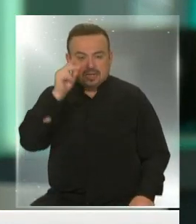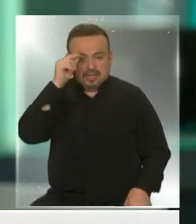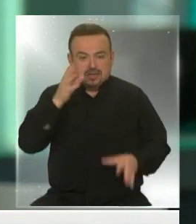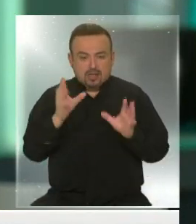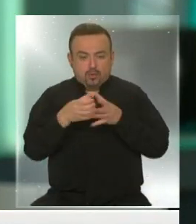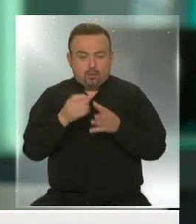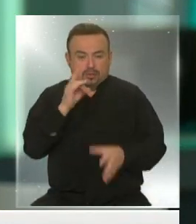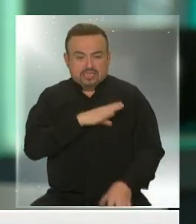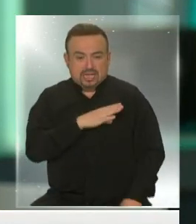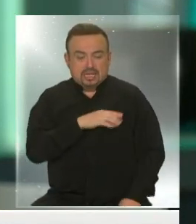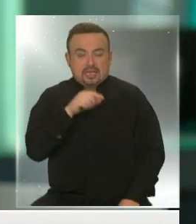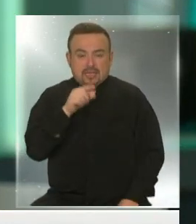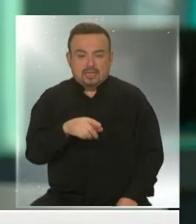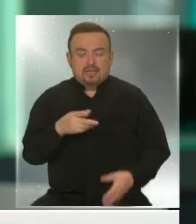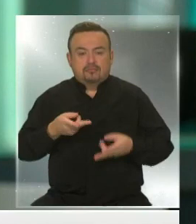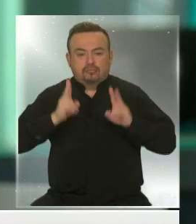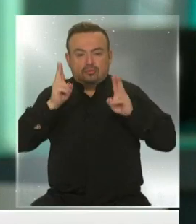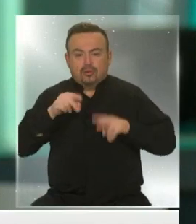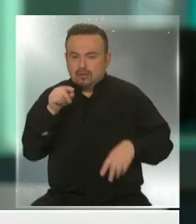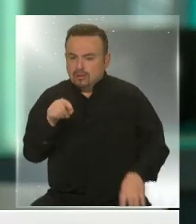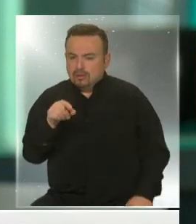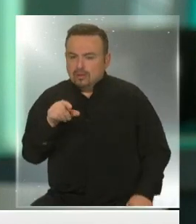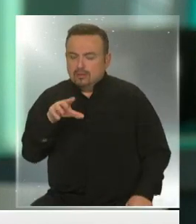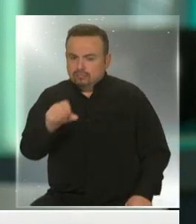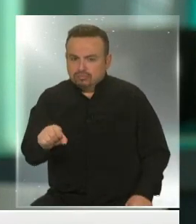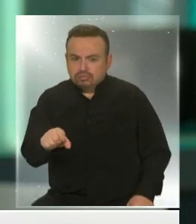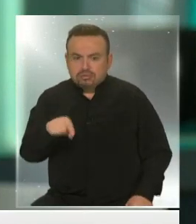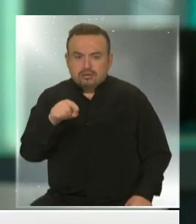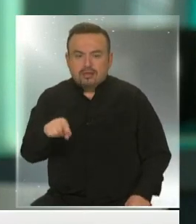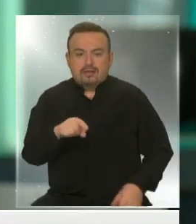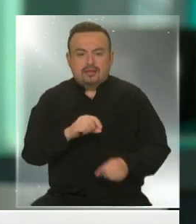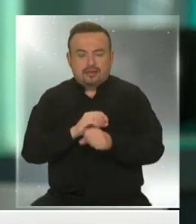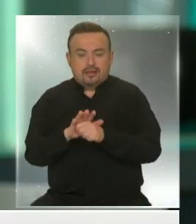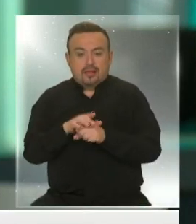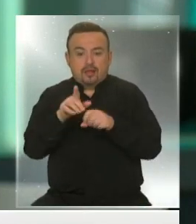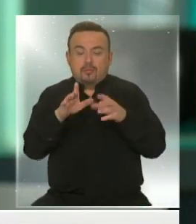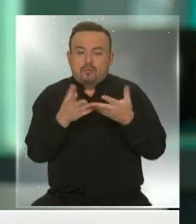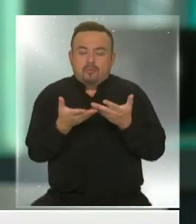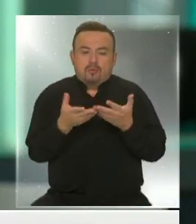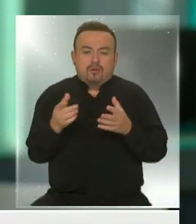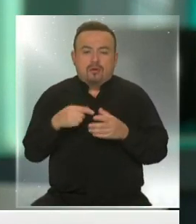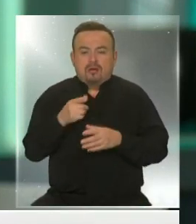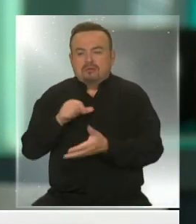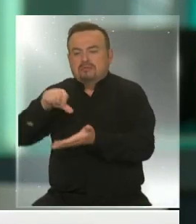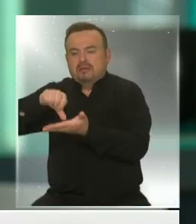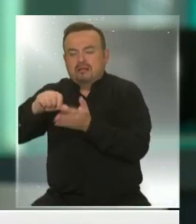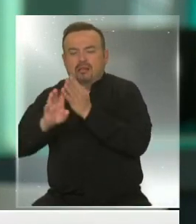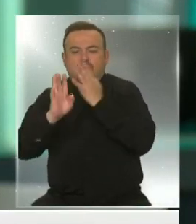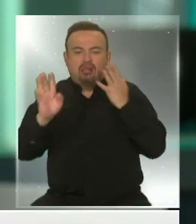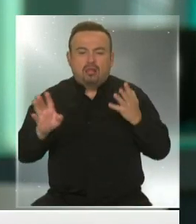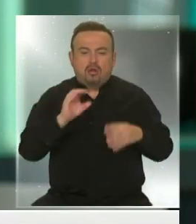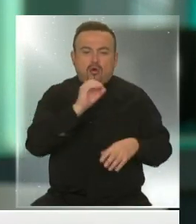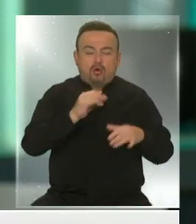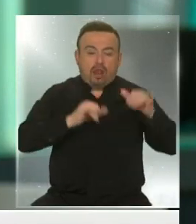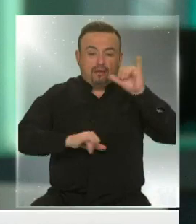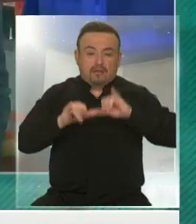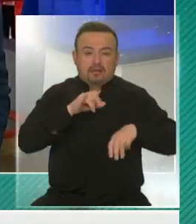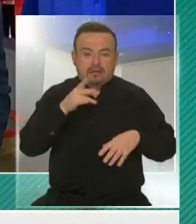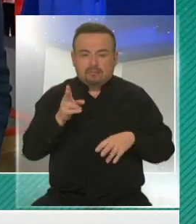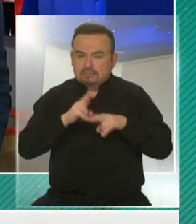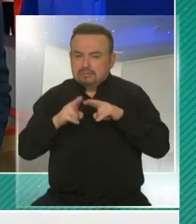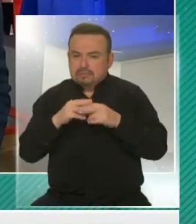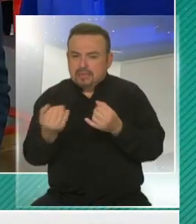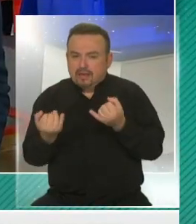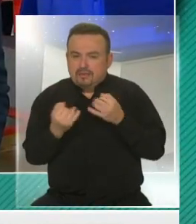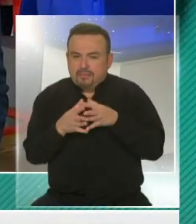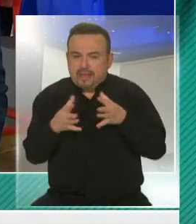grupo de chilenos que permite detectar el COVID-19. Así usted se evita, por ejemplo, ir a un centro asistencial o a un laboratorio. Daniela Valdés nos va